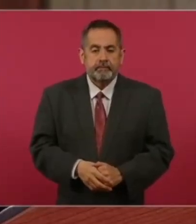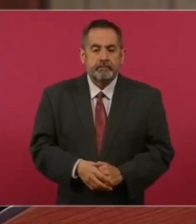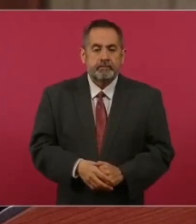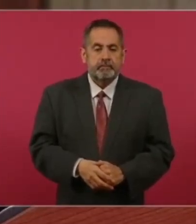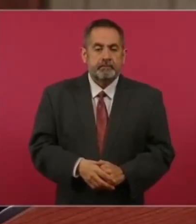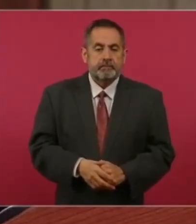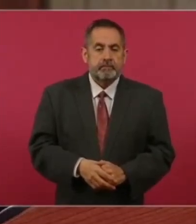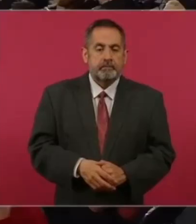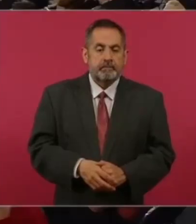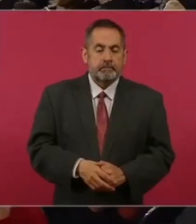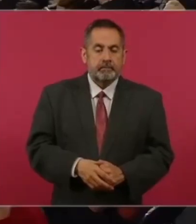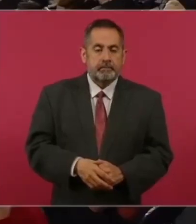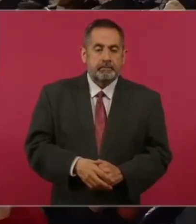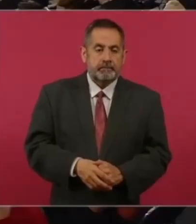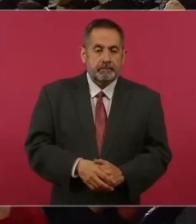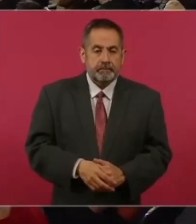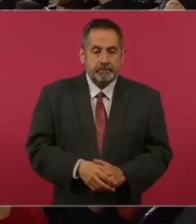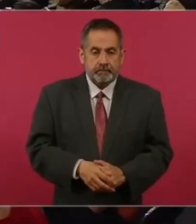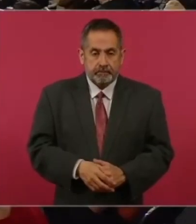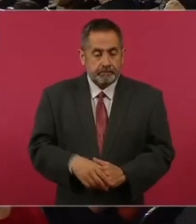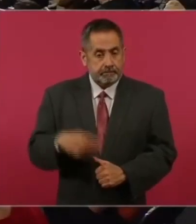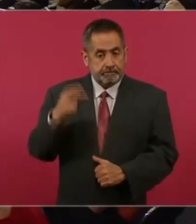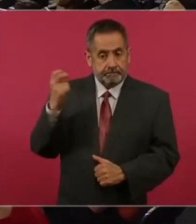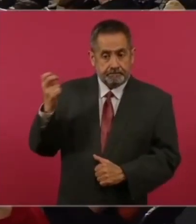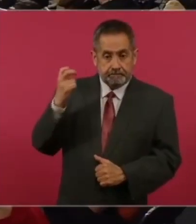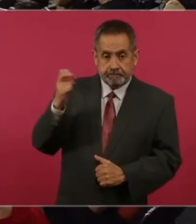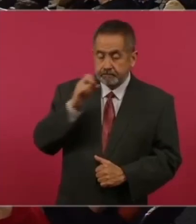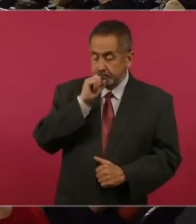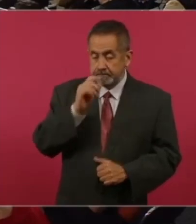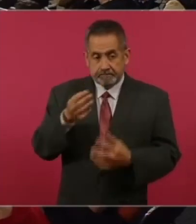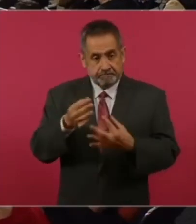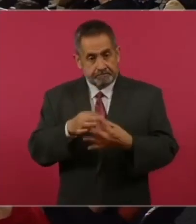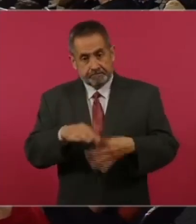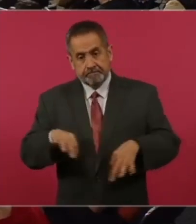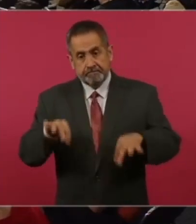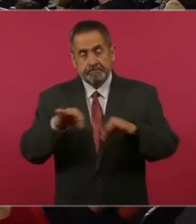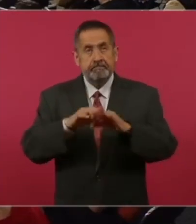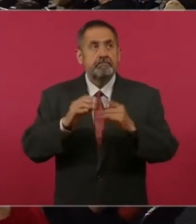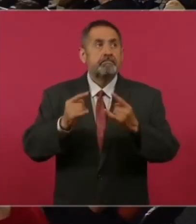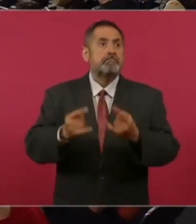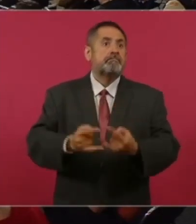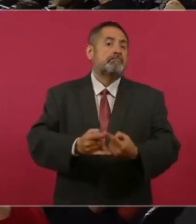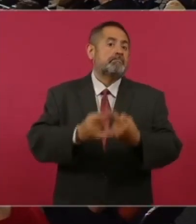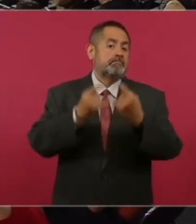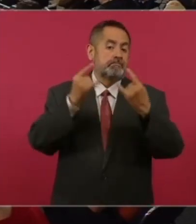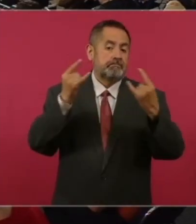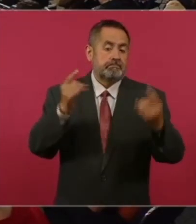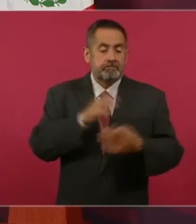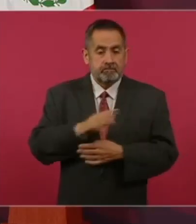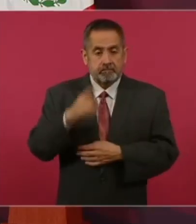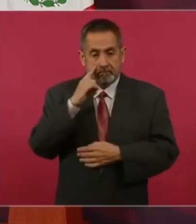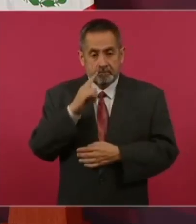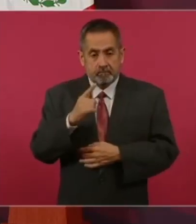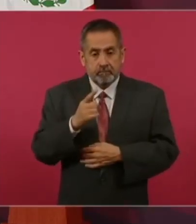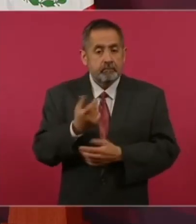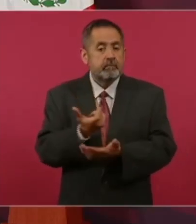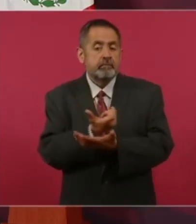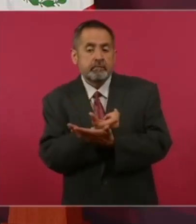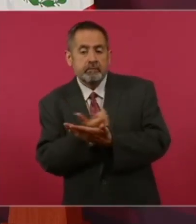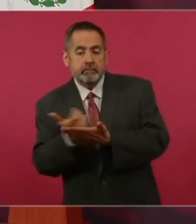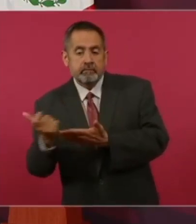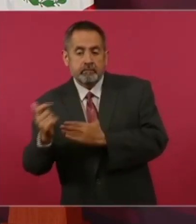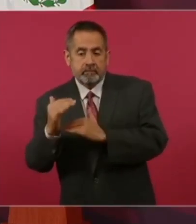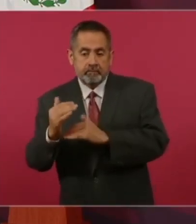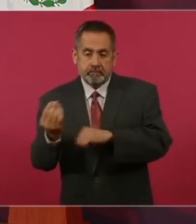Esto es también muy relevante, histórico, el aumento en el salario mínimo,